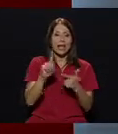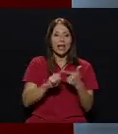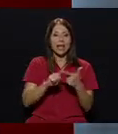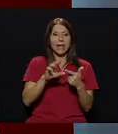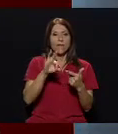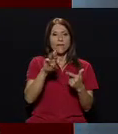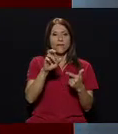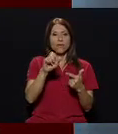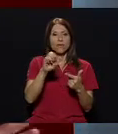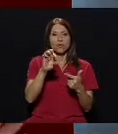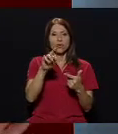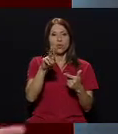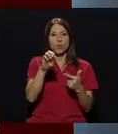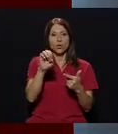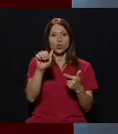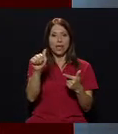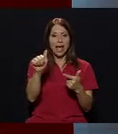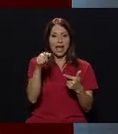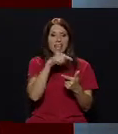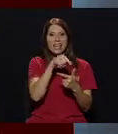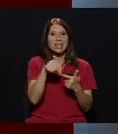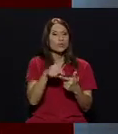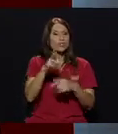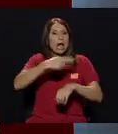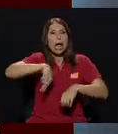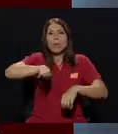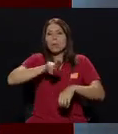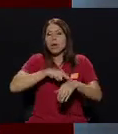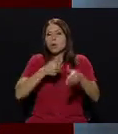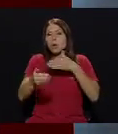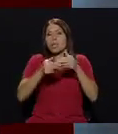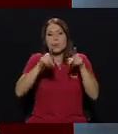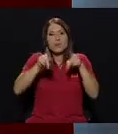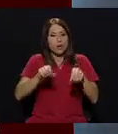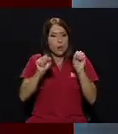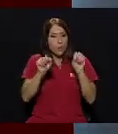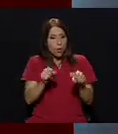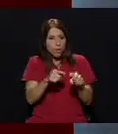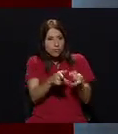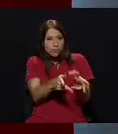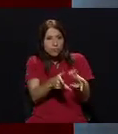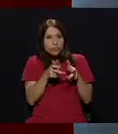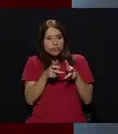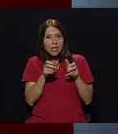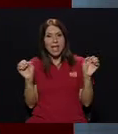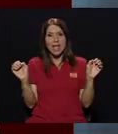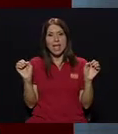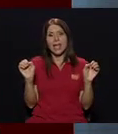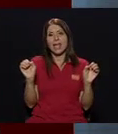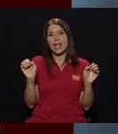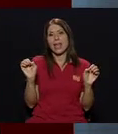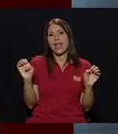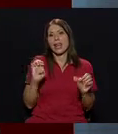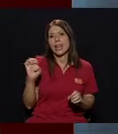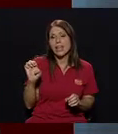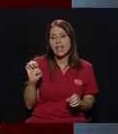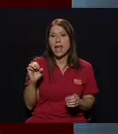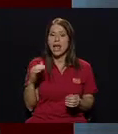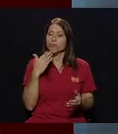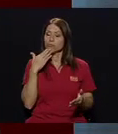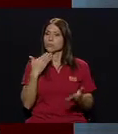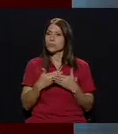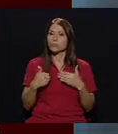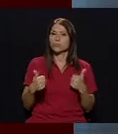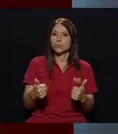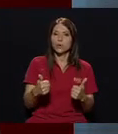digerir. Podemos, entonces cualquier persona puede fácilmente obtener la energía, este beneficio, digamos, de la miel,